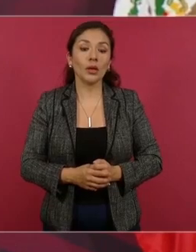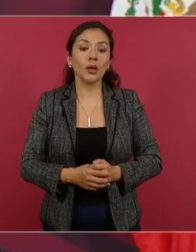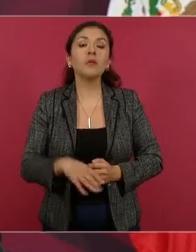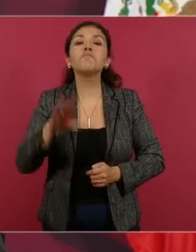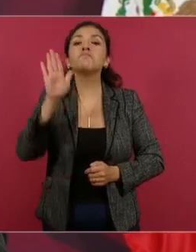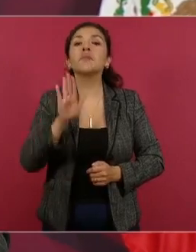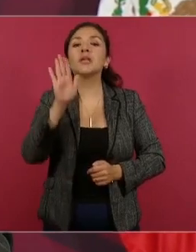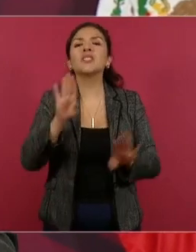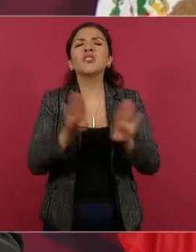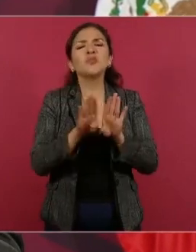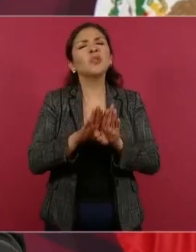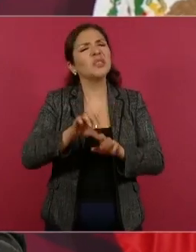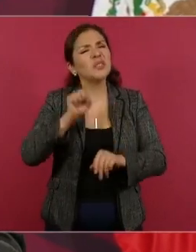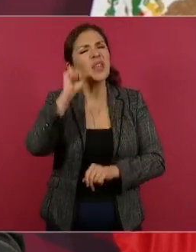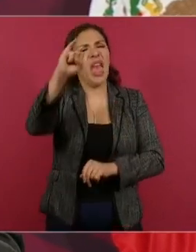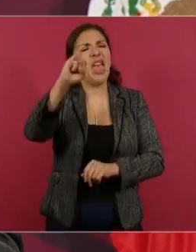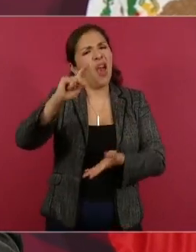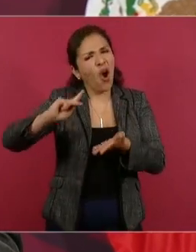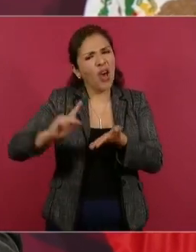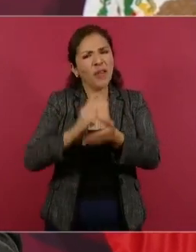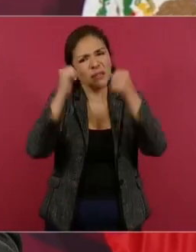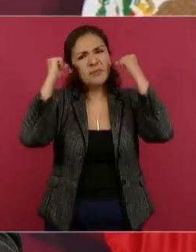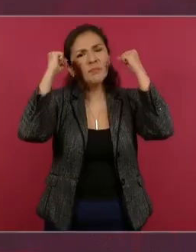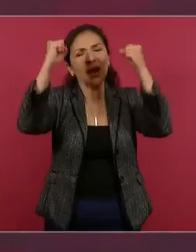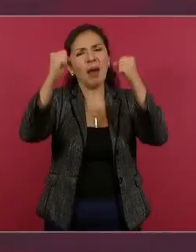viva la corrupción.